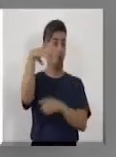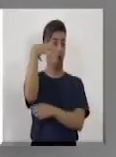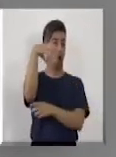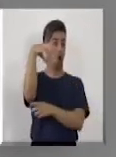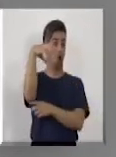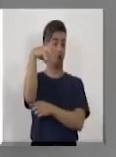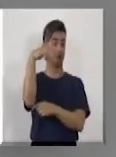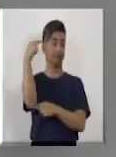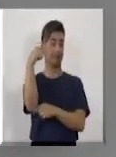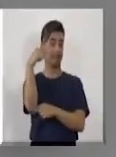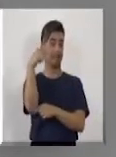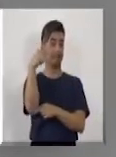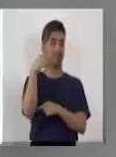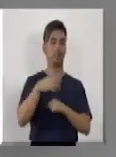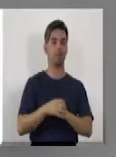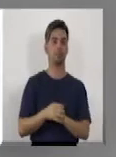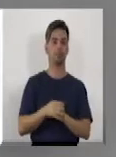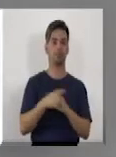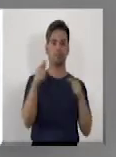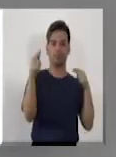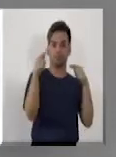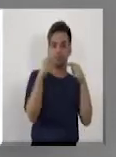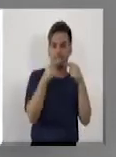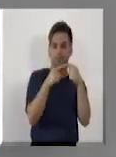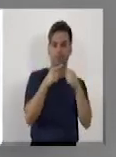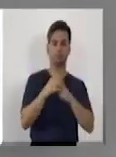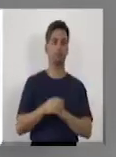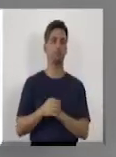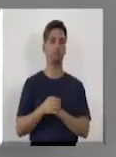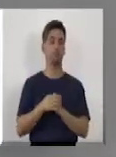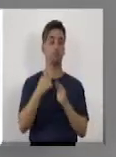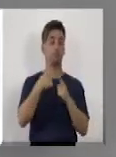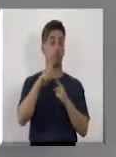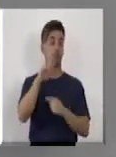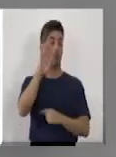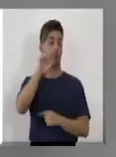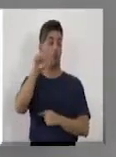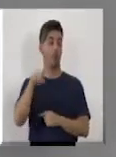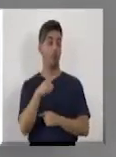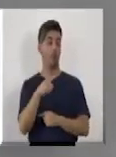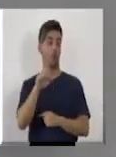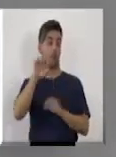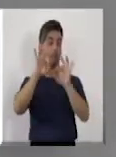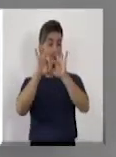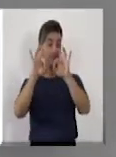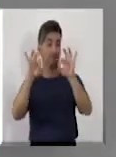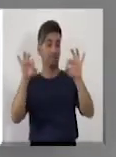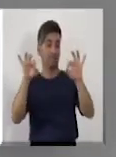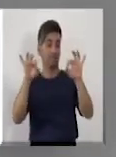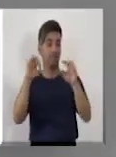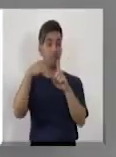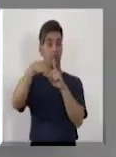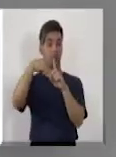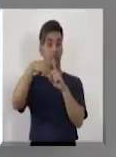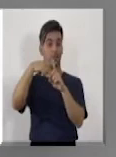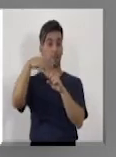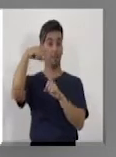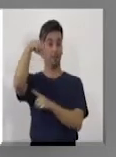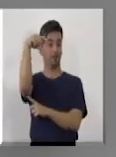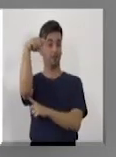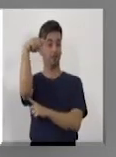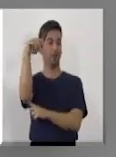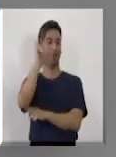caso B hay una repulsión porque la varilla está cargada positivamente y la esfera está cargada positivamente.